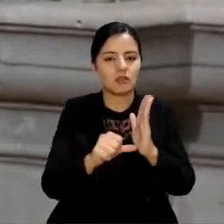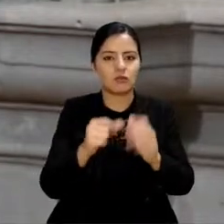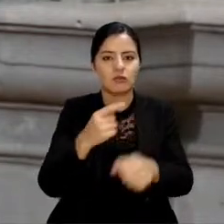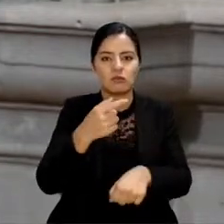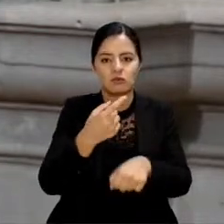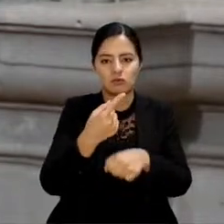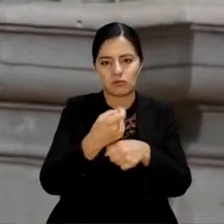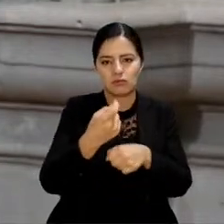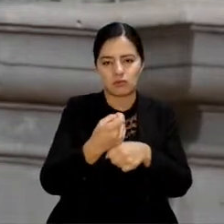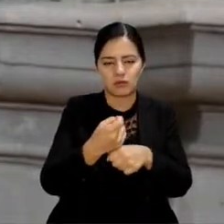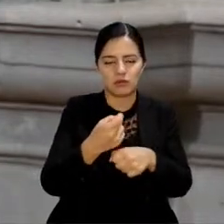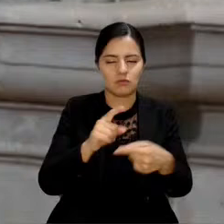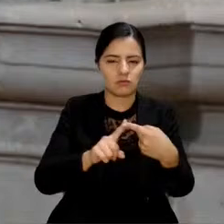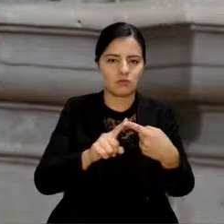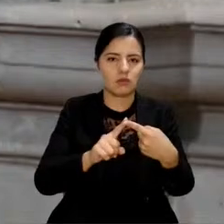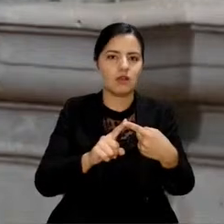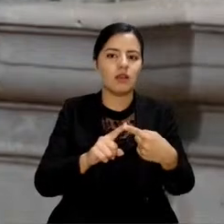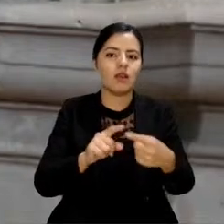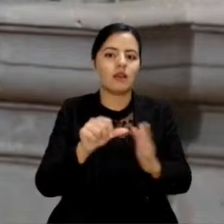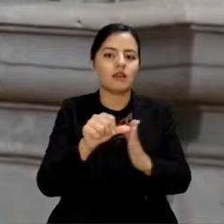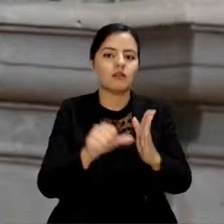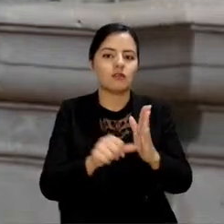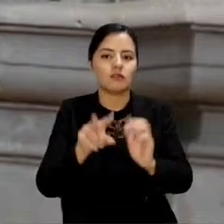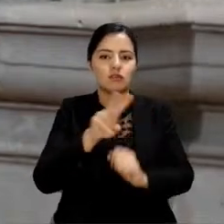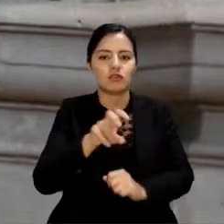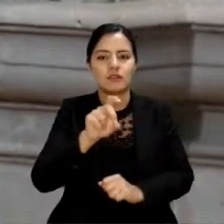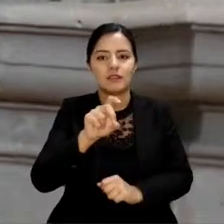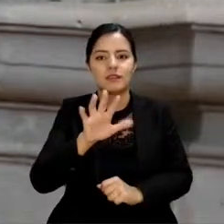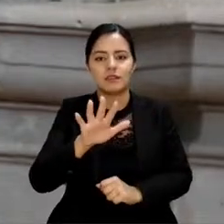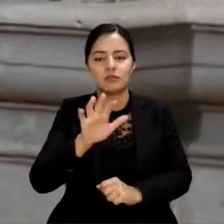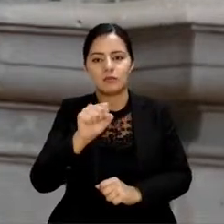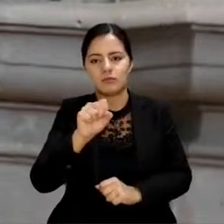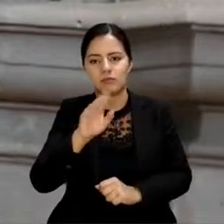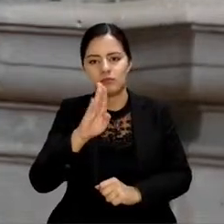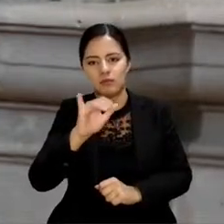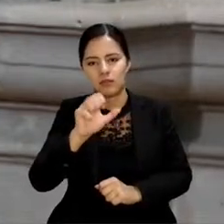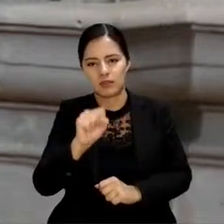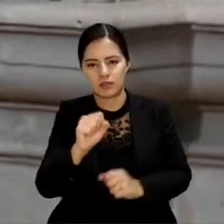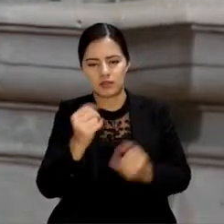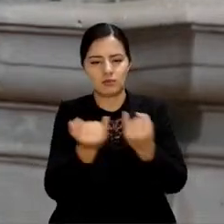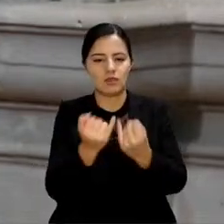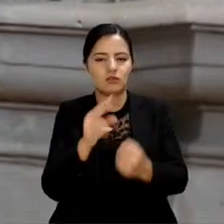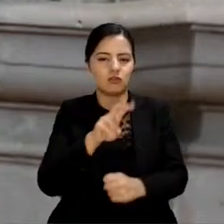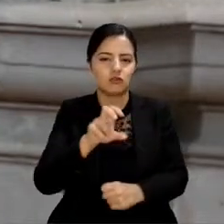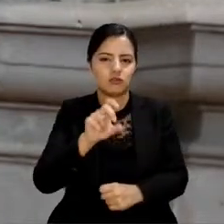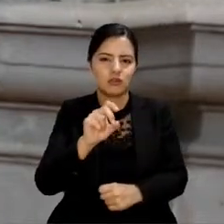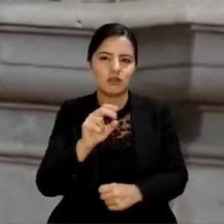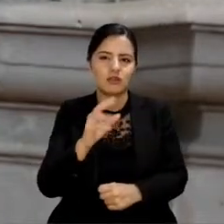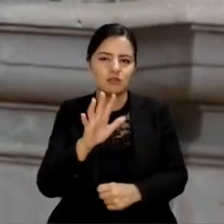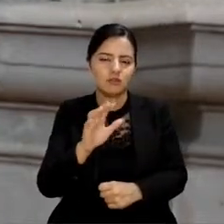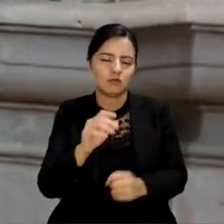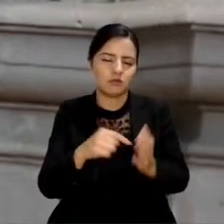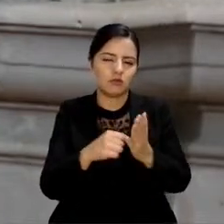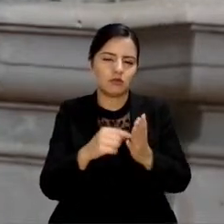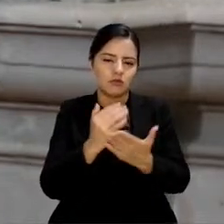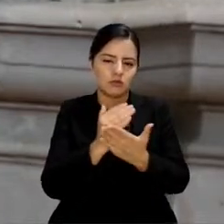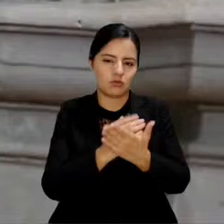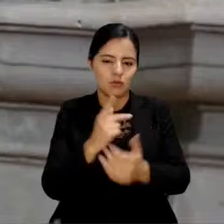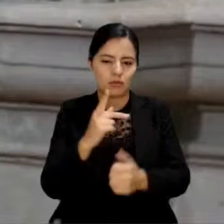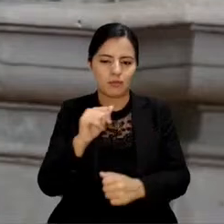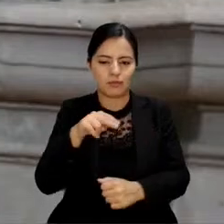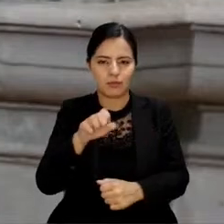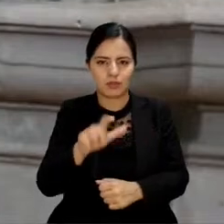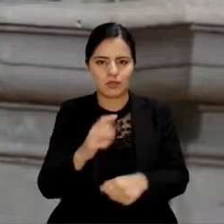Se reforman los artículos 235 bis y 235 ter del Código Penal del Estado de México para quedar como